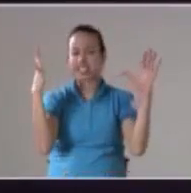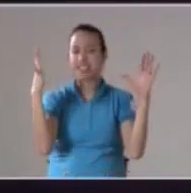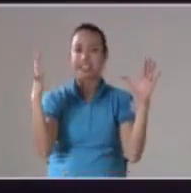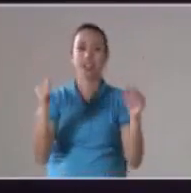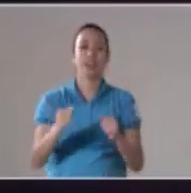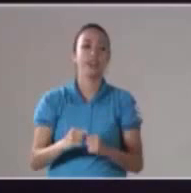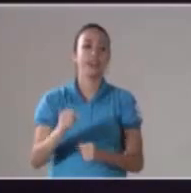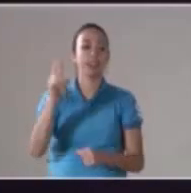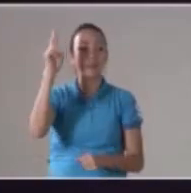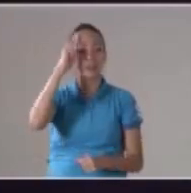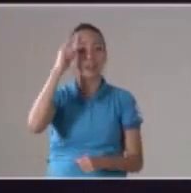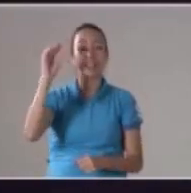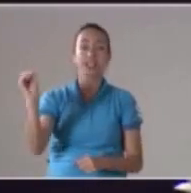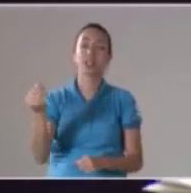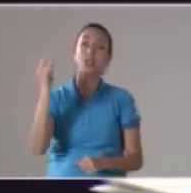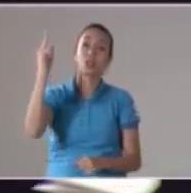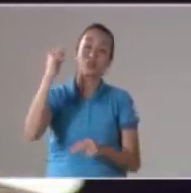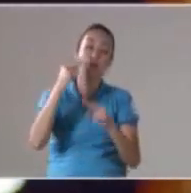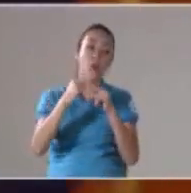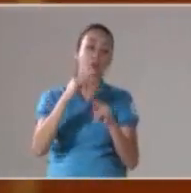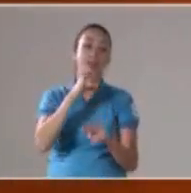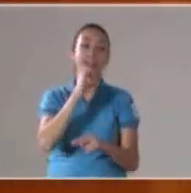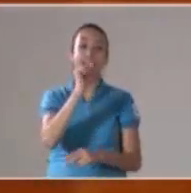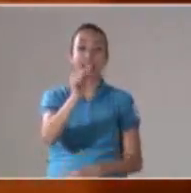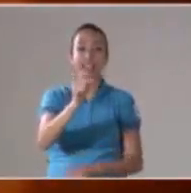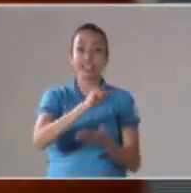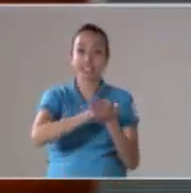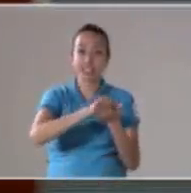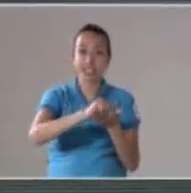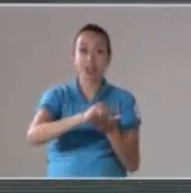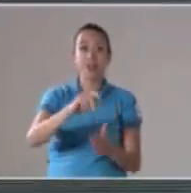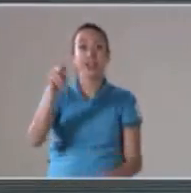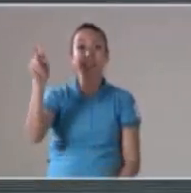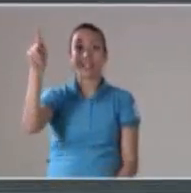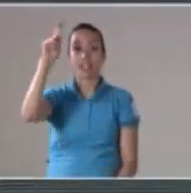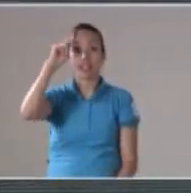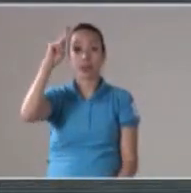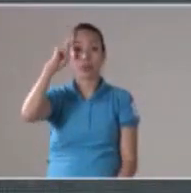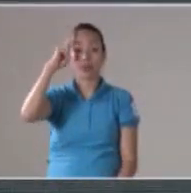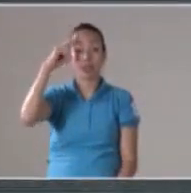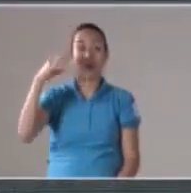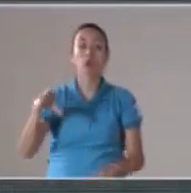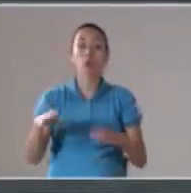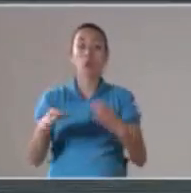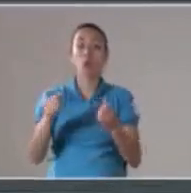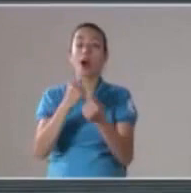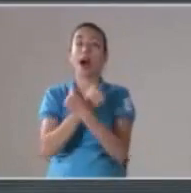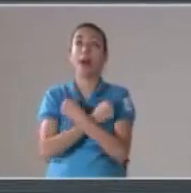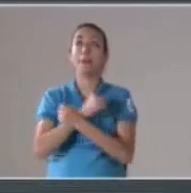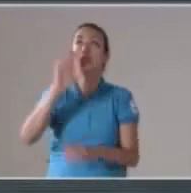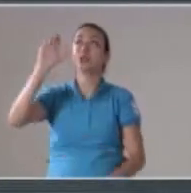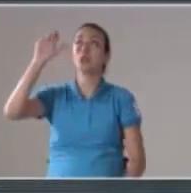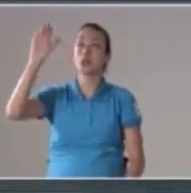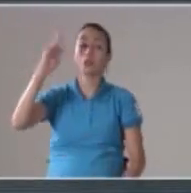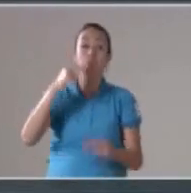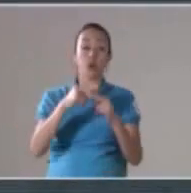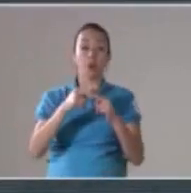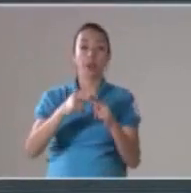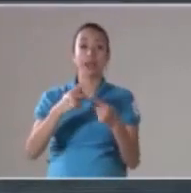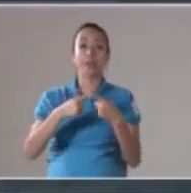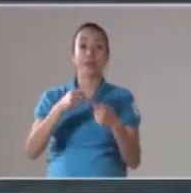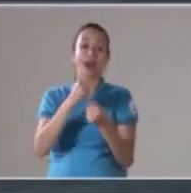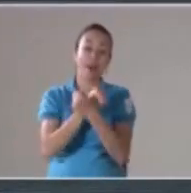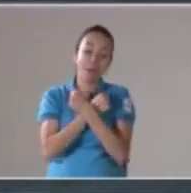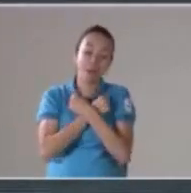extraordinario. Acuérdate que tu nombre es santo. Y acuérdate de cómo tú amas tu nombre. Y por amor a ese nombre,